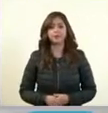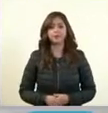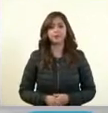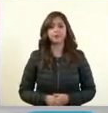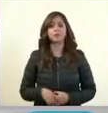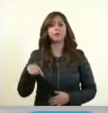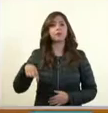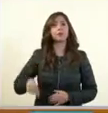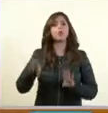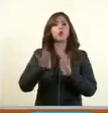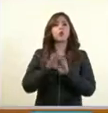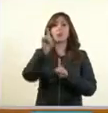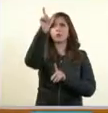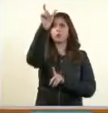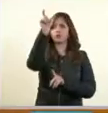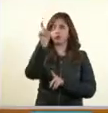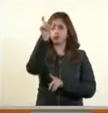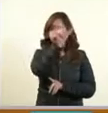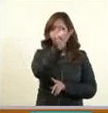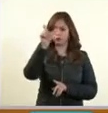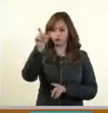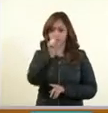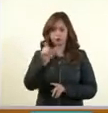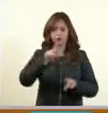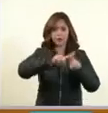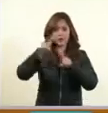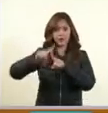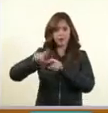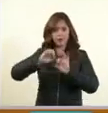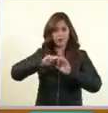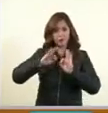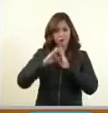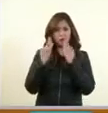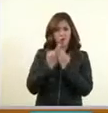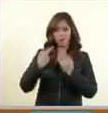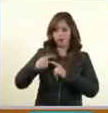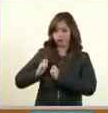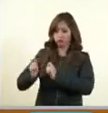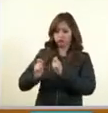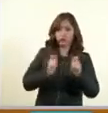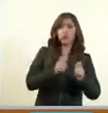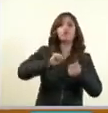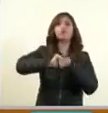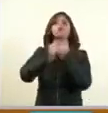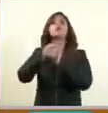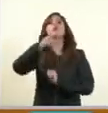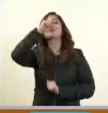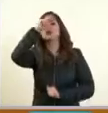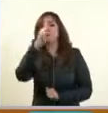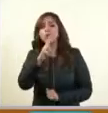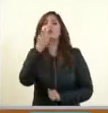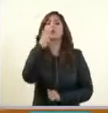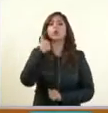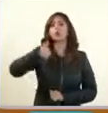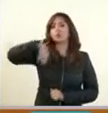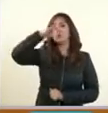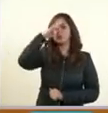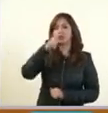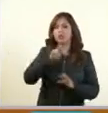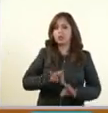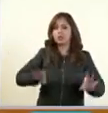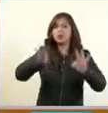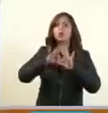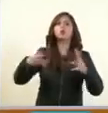en la vida a mantener la empatía y el respeto. Pienso yo, no lo sé. Tú nos lo dirás, pero creo que sí es importante, así como